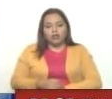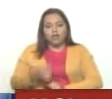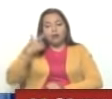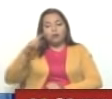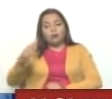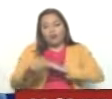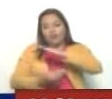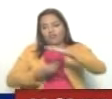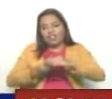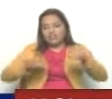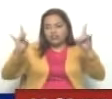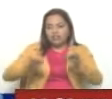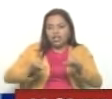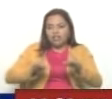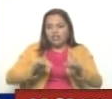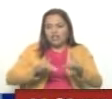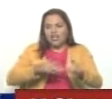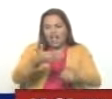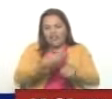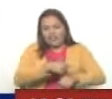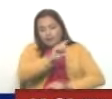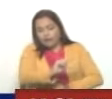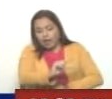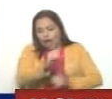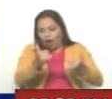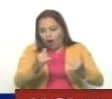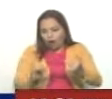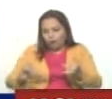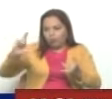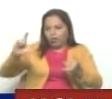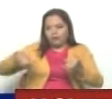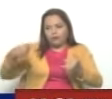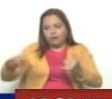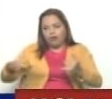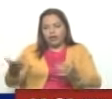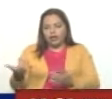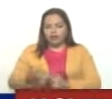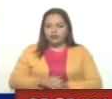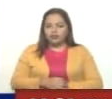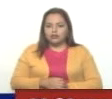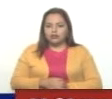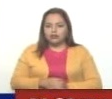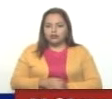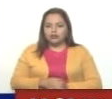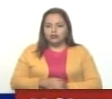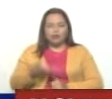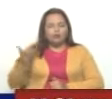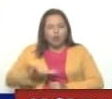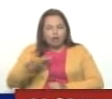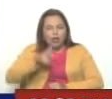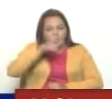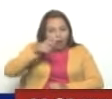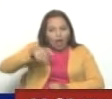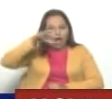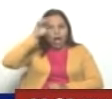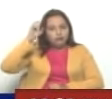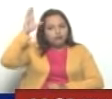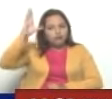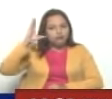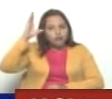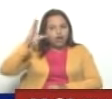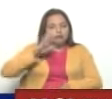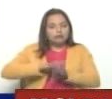nos costaba X, ahora nos cuesta X y Y, pues. Esto es importante que nuestro pueblo lo concientice, porque